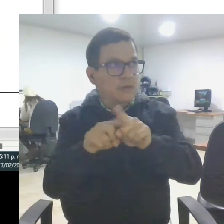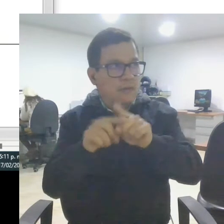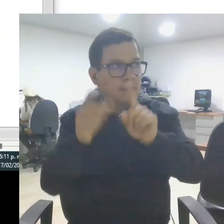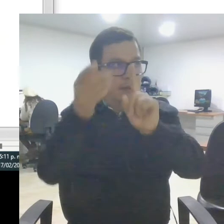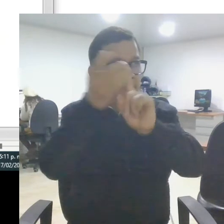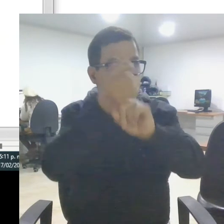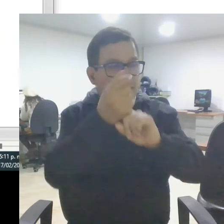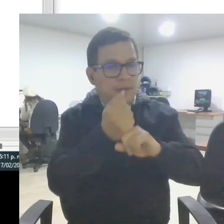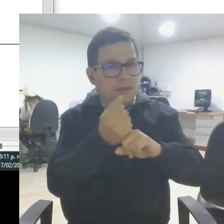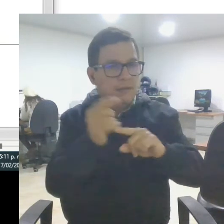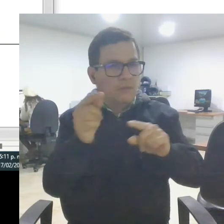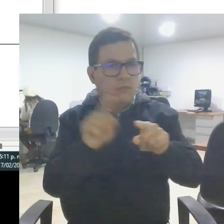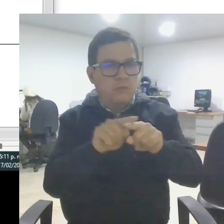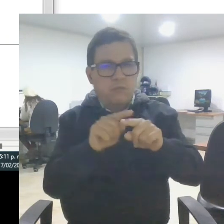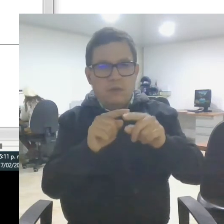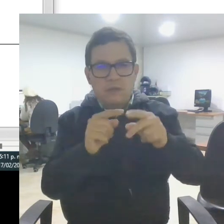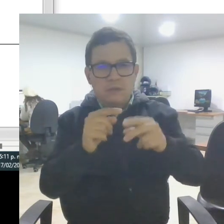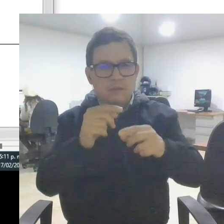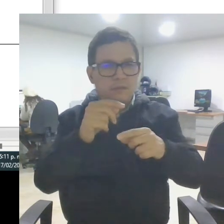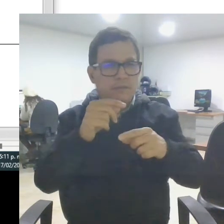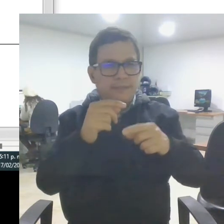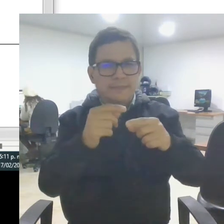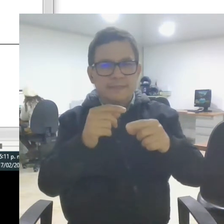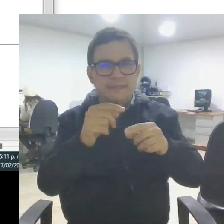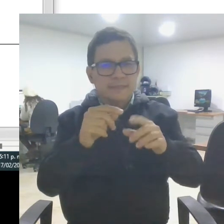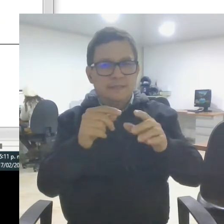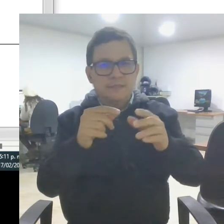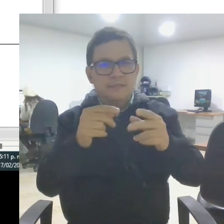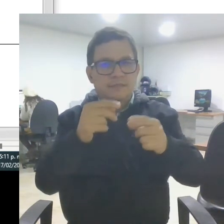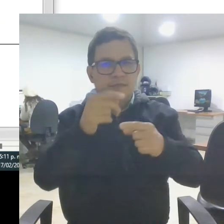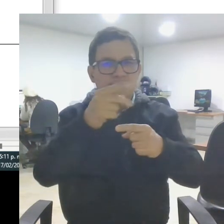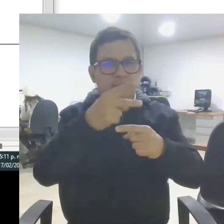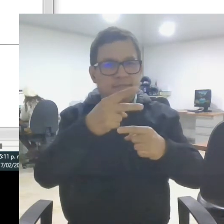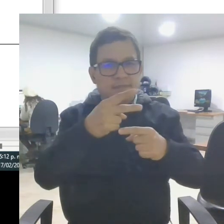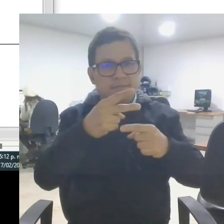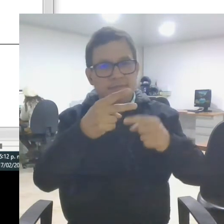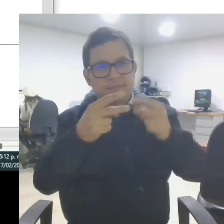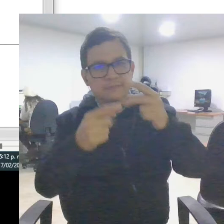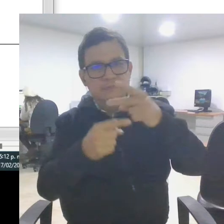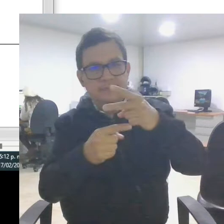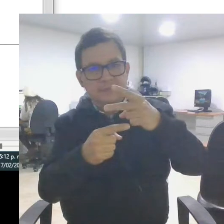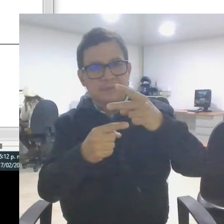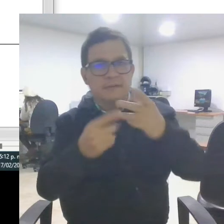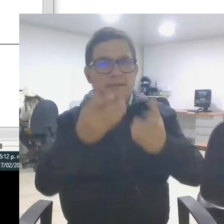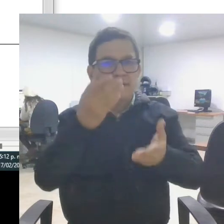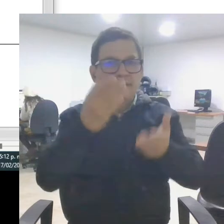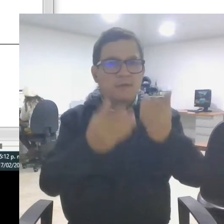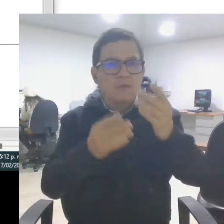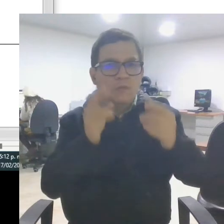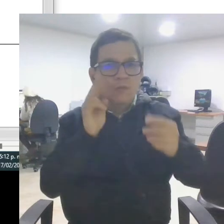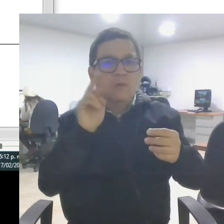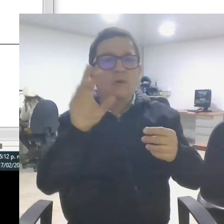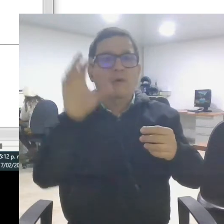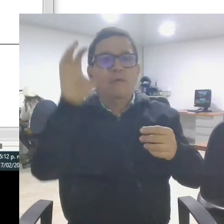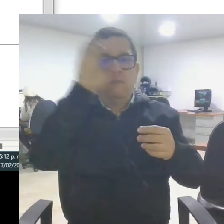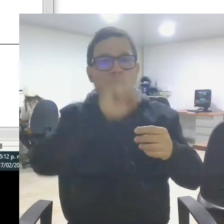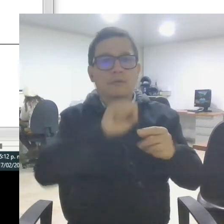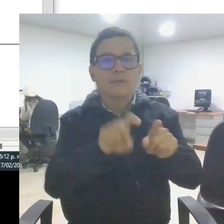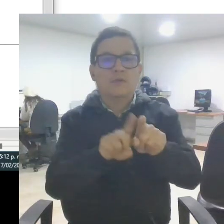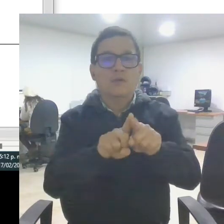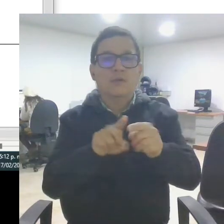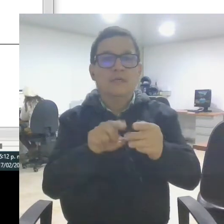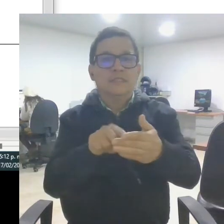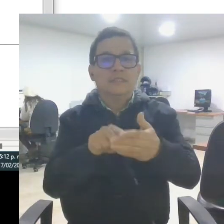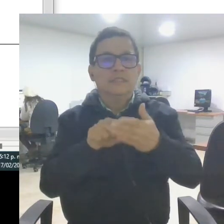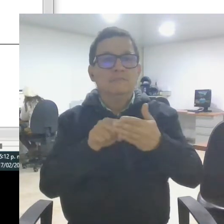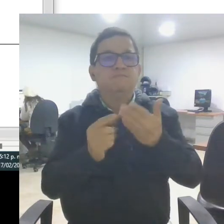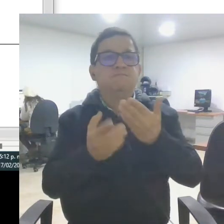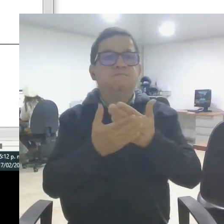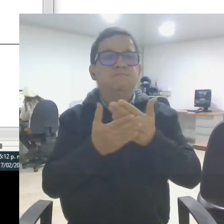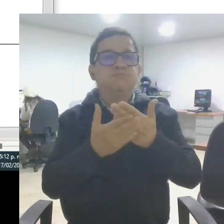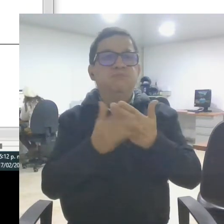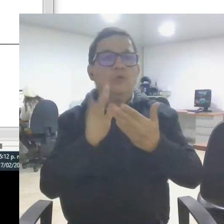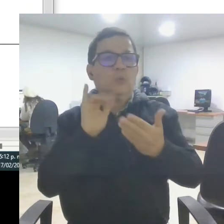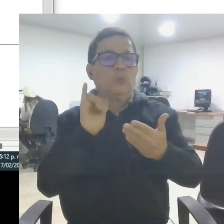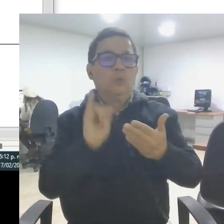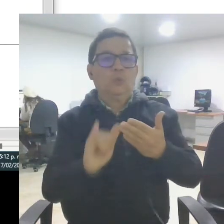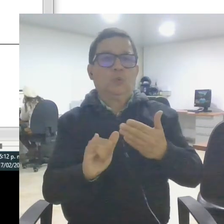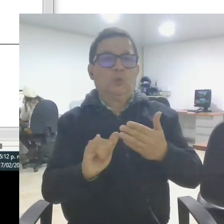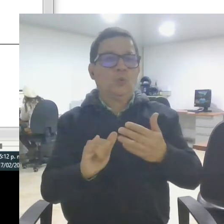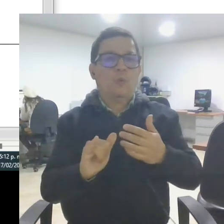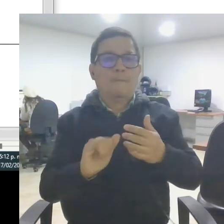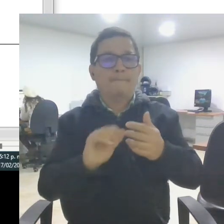nuestra desigualdad va a ser menor o igual. Normalmente sucede que para el método